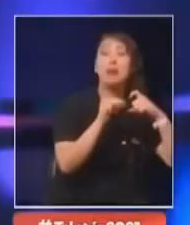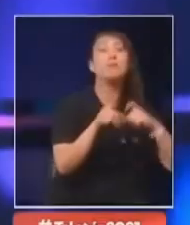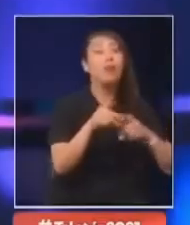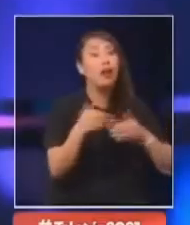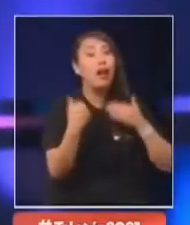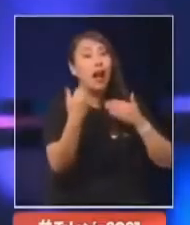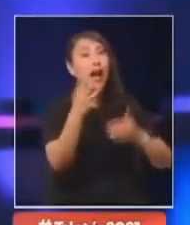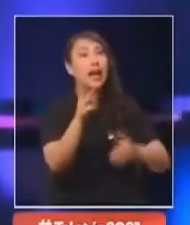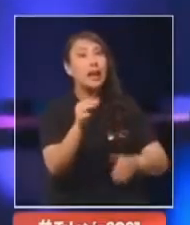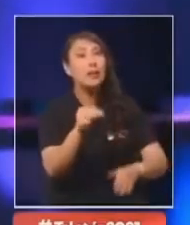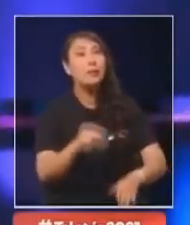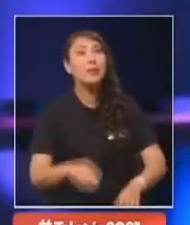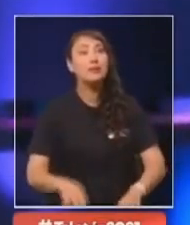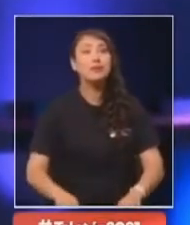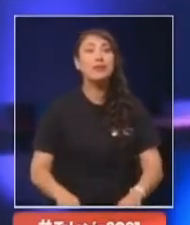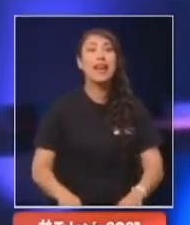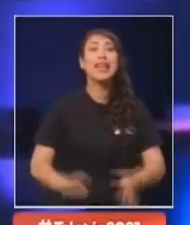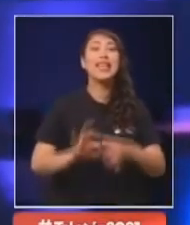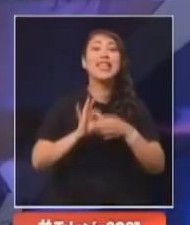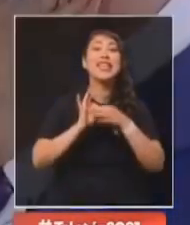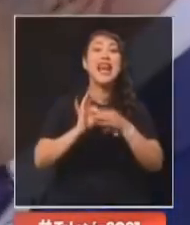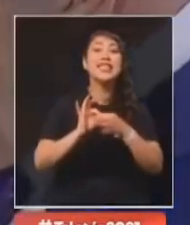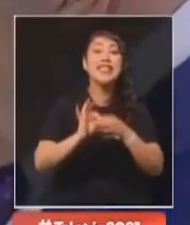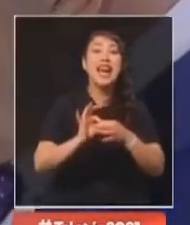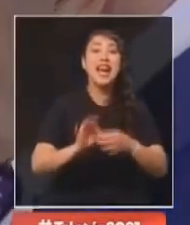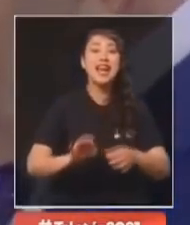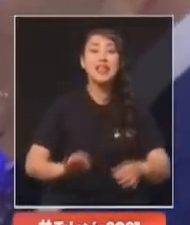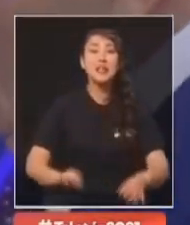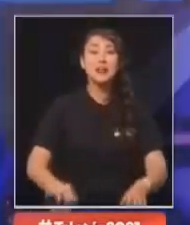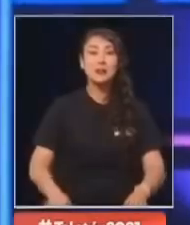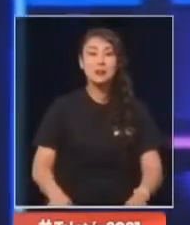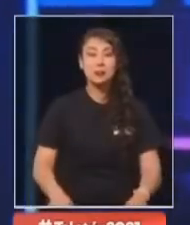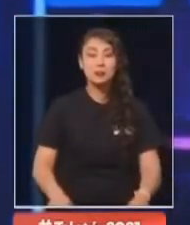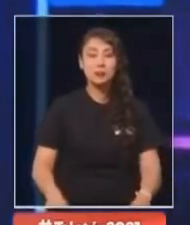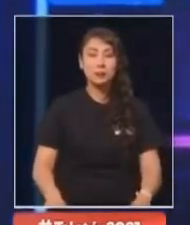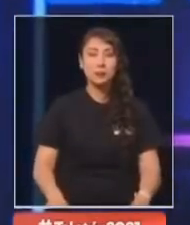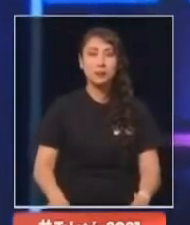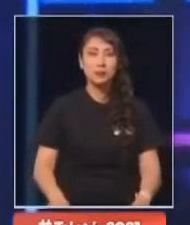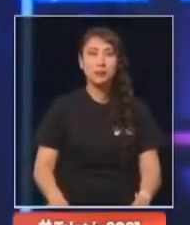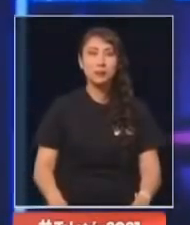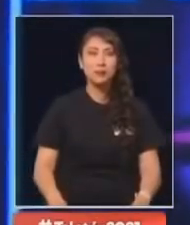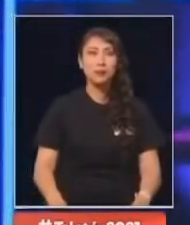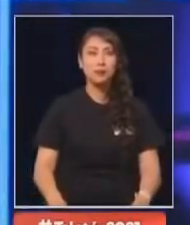Yes. Quiero ver que irá Ben. ¡Gracias! Ben. ¡Gracias!